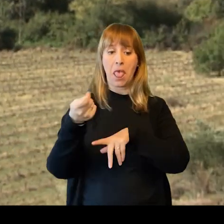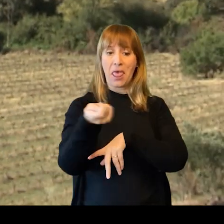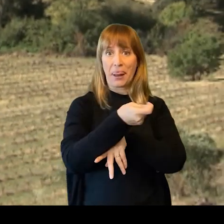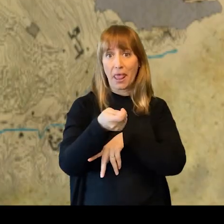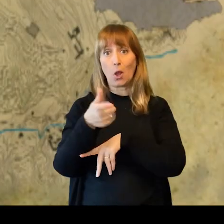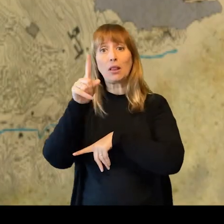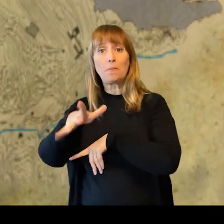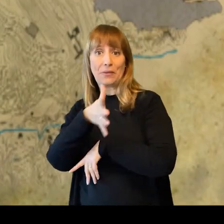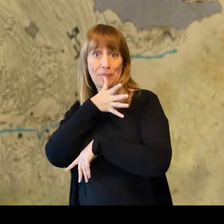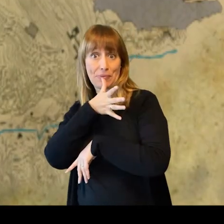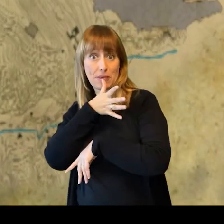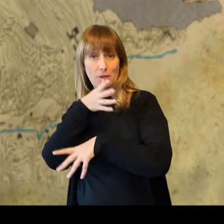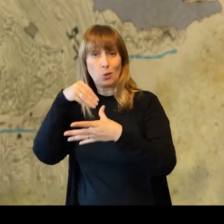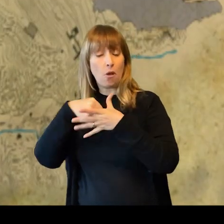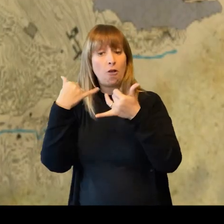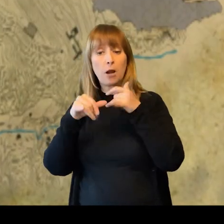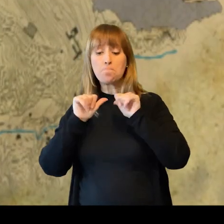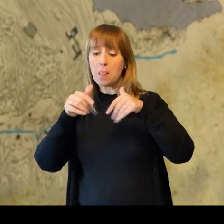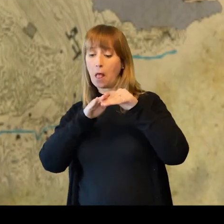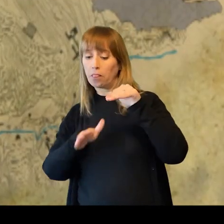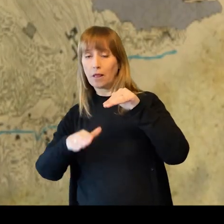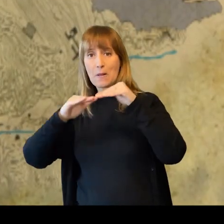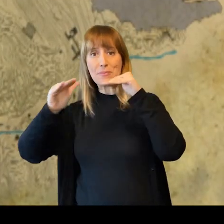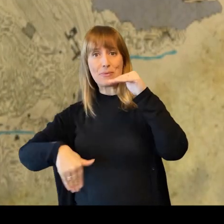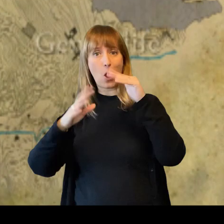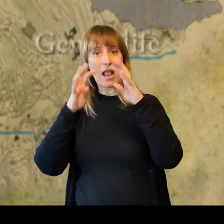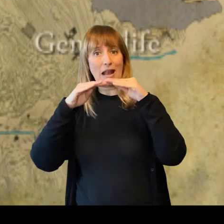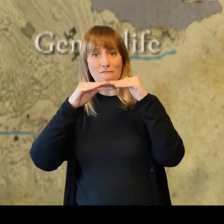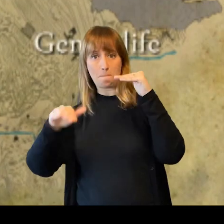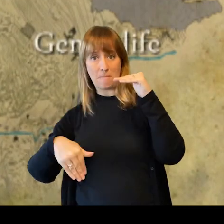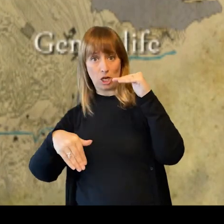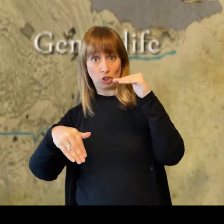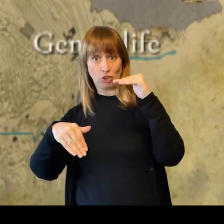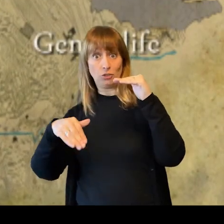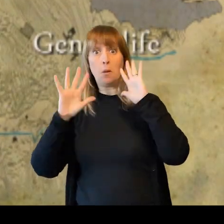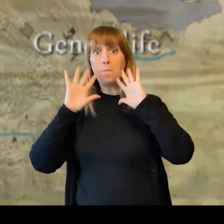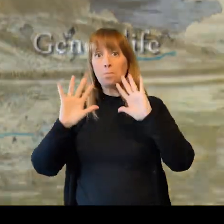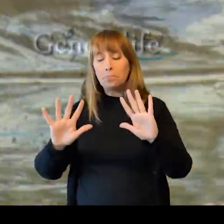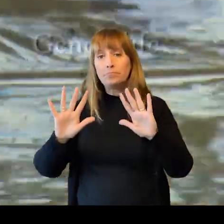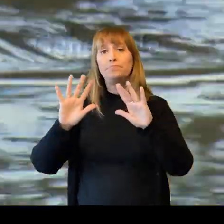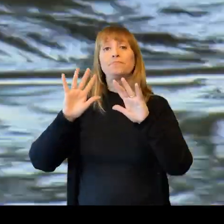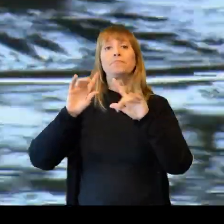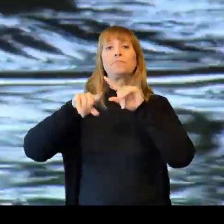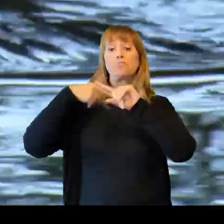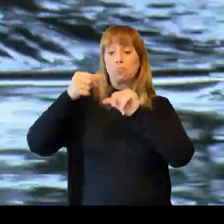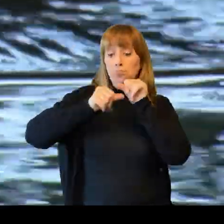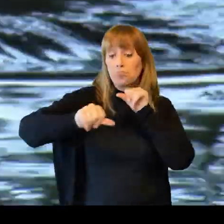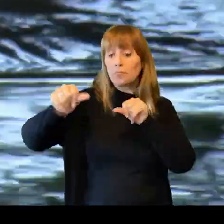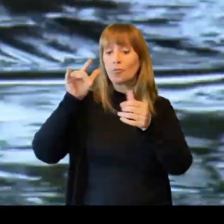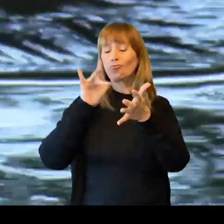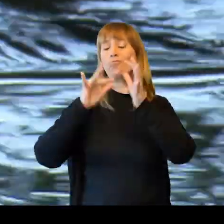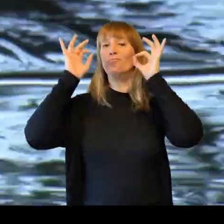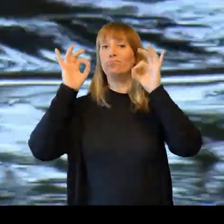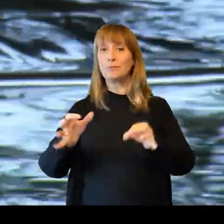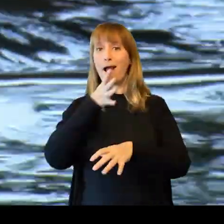y consumo que colonizó en un principio las cotas de nivel por debajo del palacio del Generalife. A partir de ese